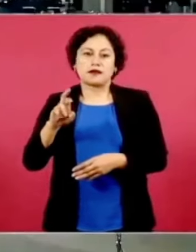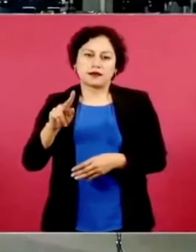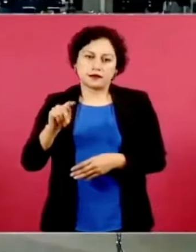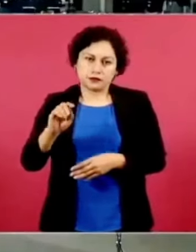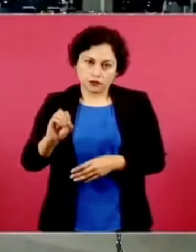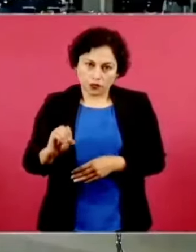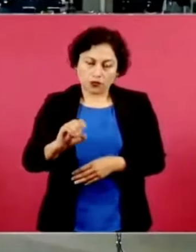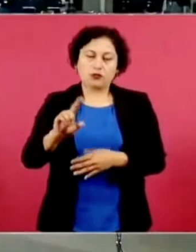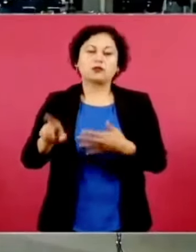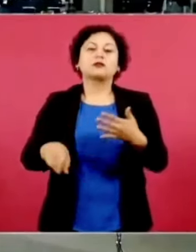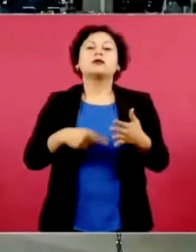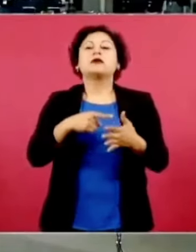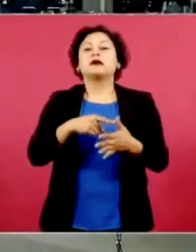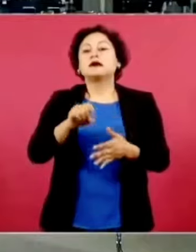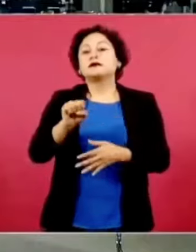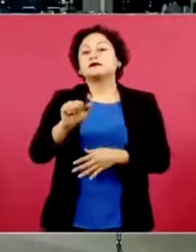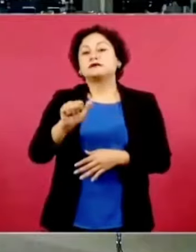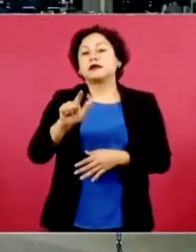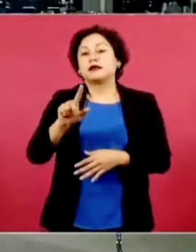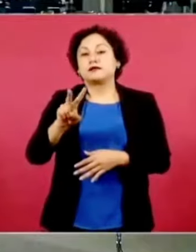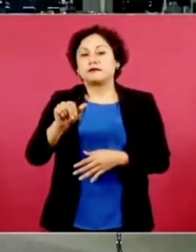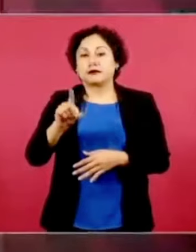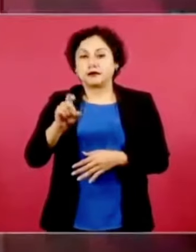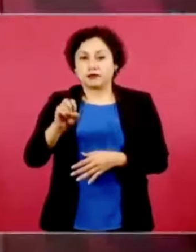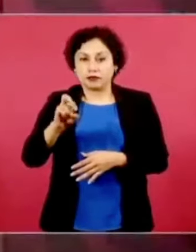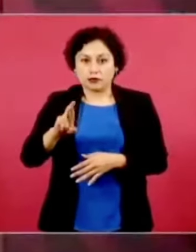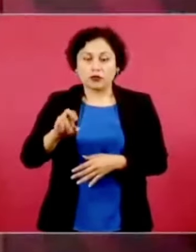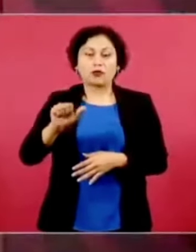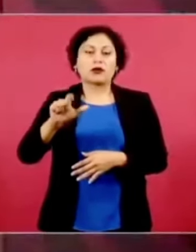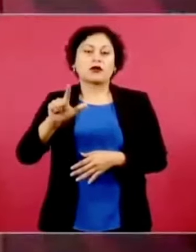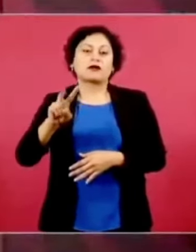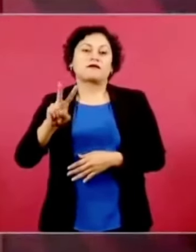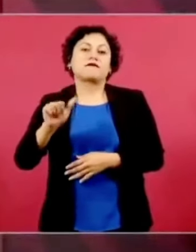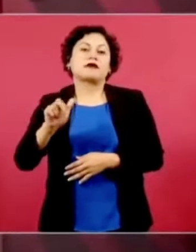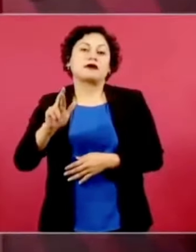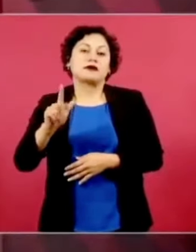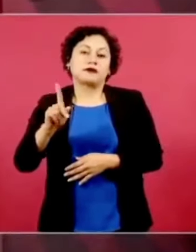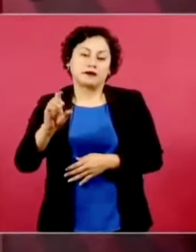Salvador Alvarado, Felipe Carrillo Puerto,